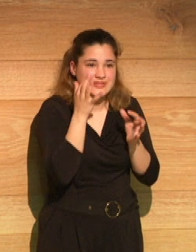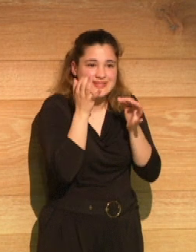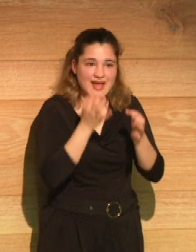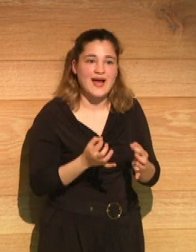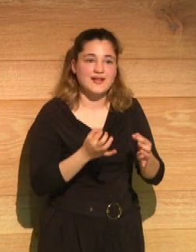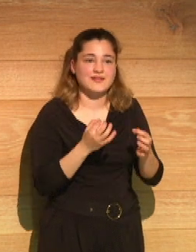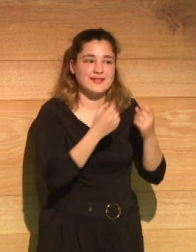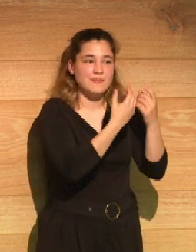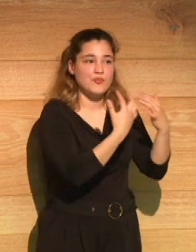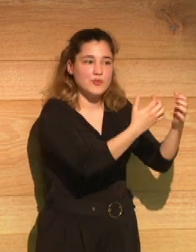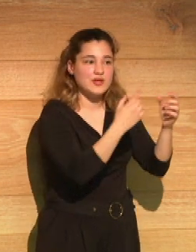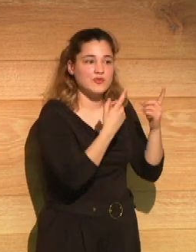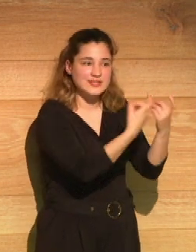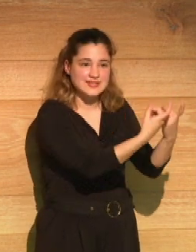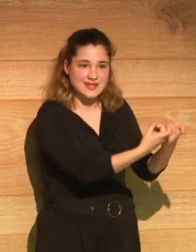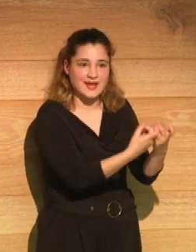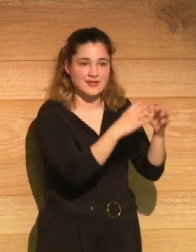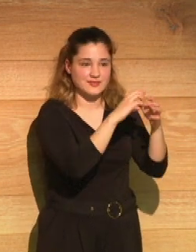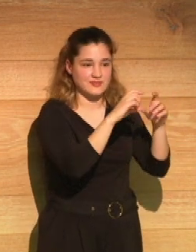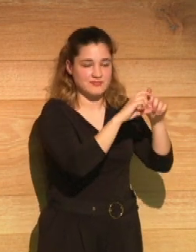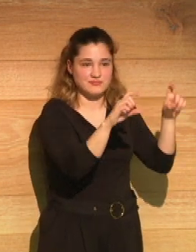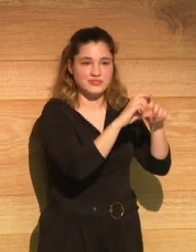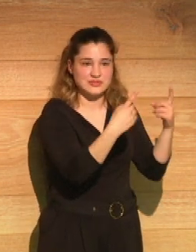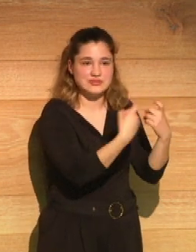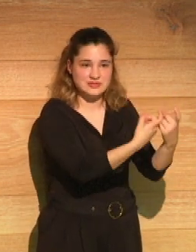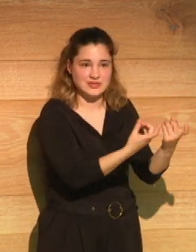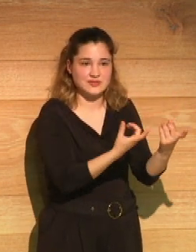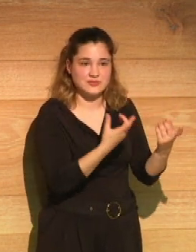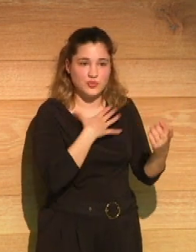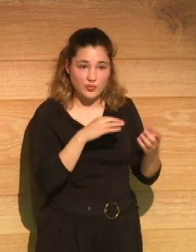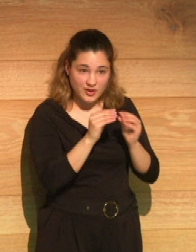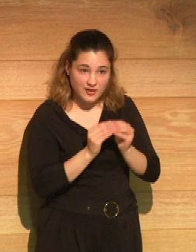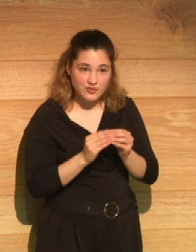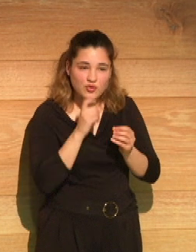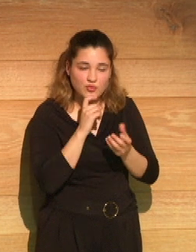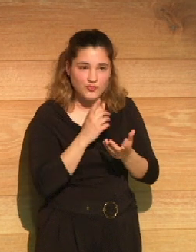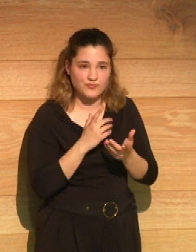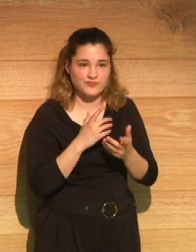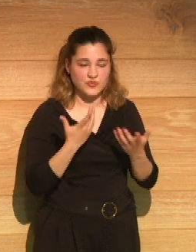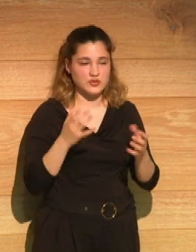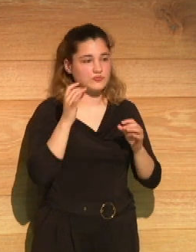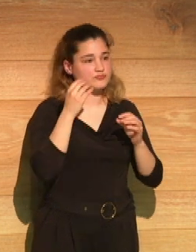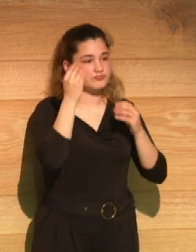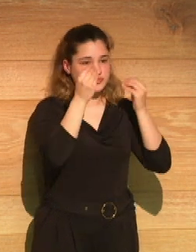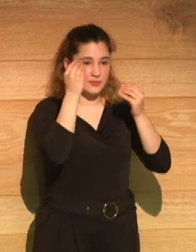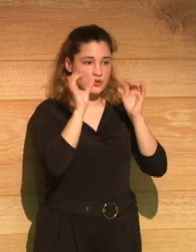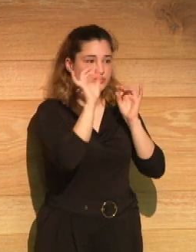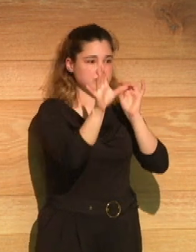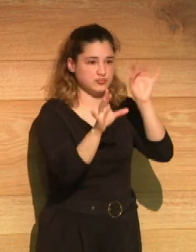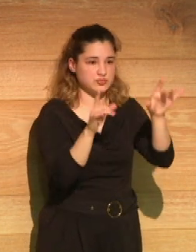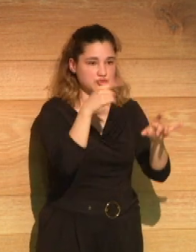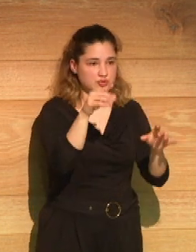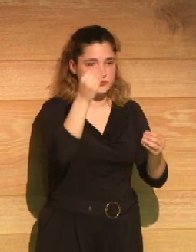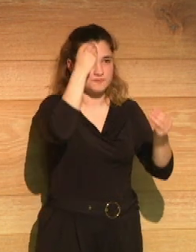a las necesidades de nuestras instituciones? Entonces, estas reflexiones los invito a llevárselas para que continúen ustedes